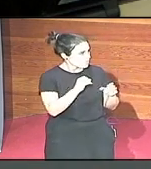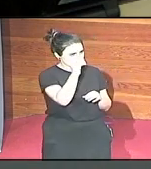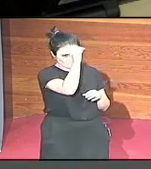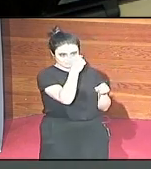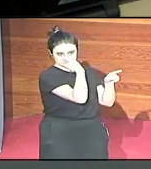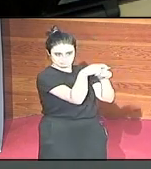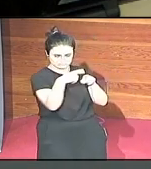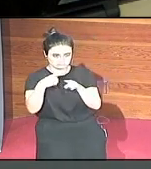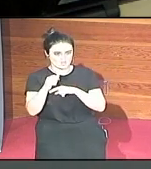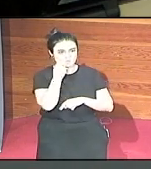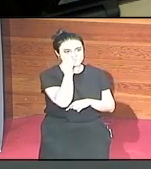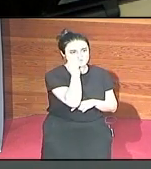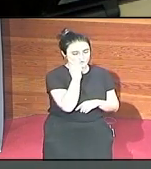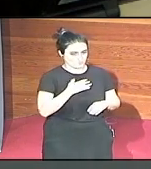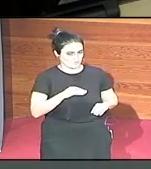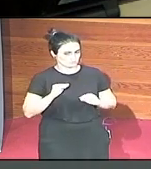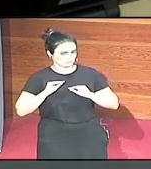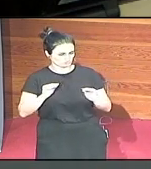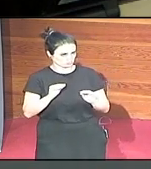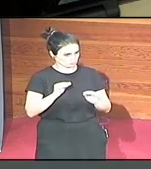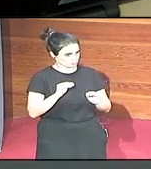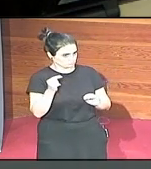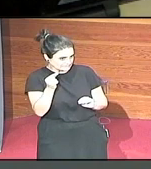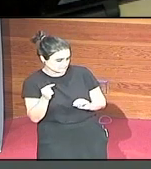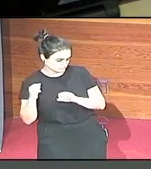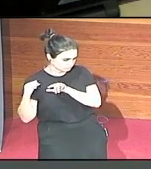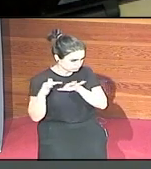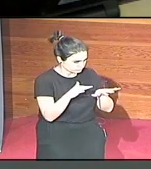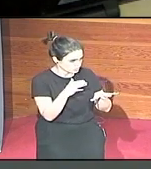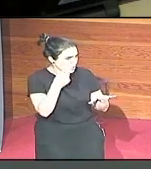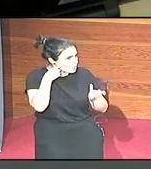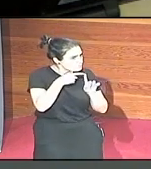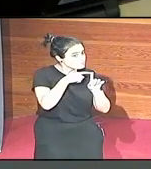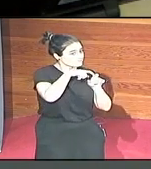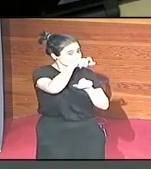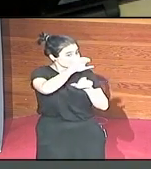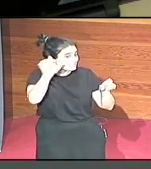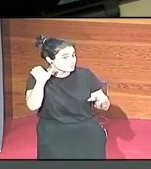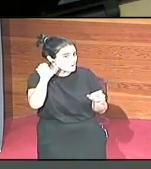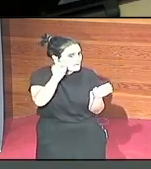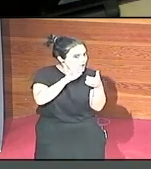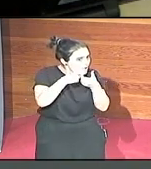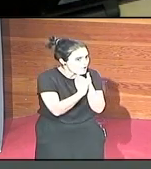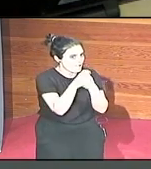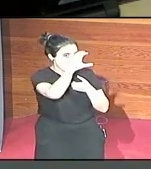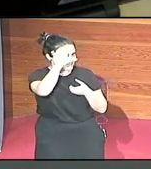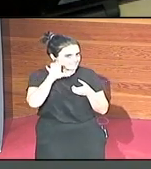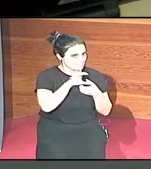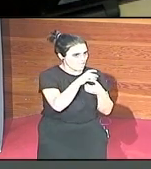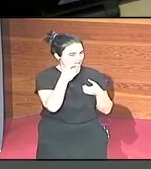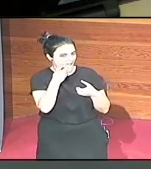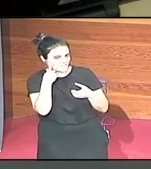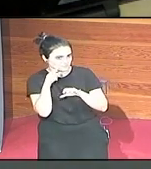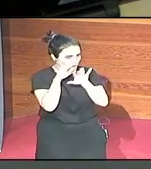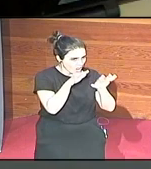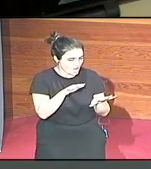capacidad tóxica para cultivar las divisiones entre Estados miembros y para envenenar los debates